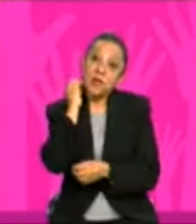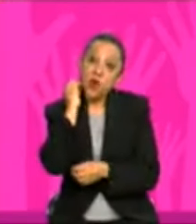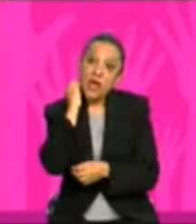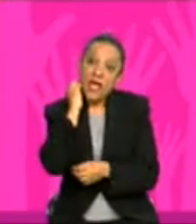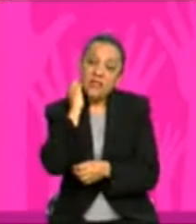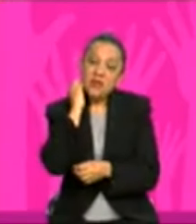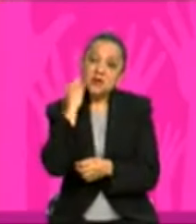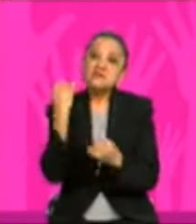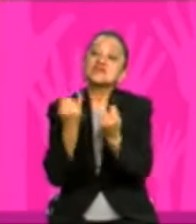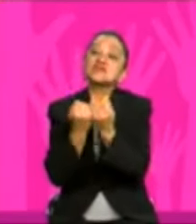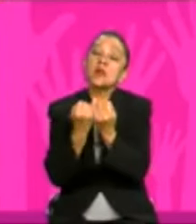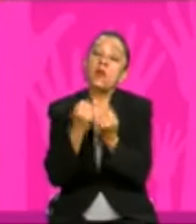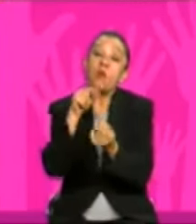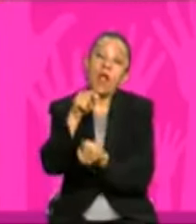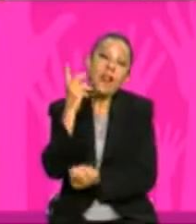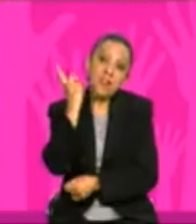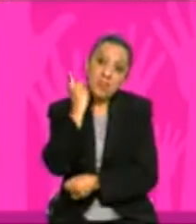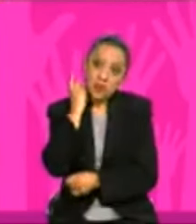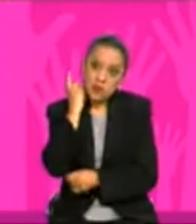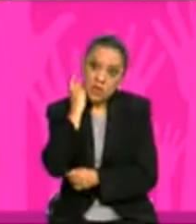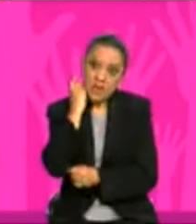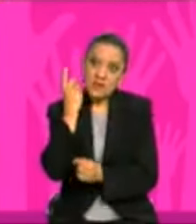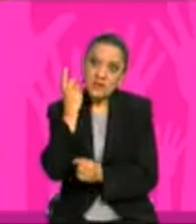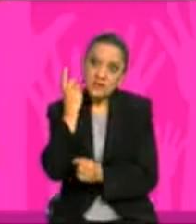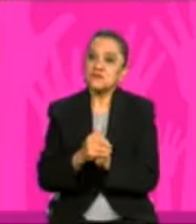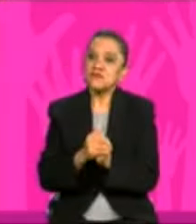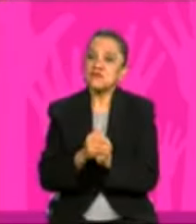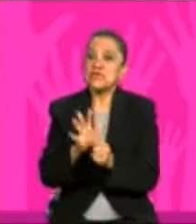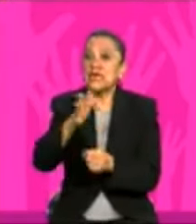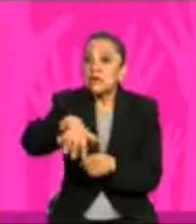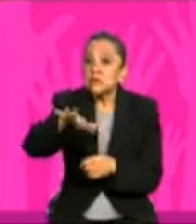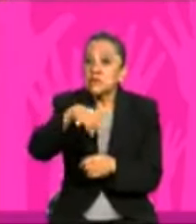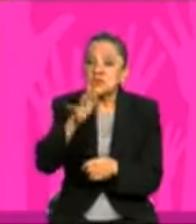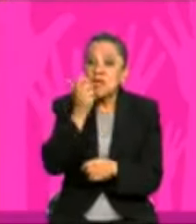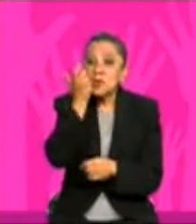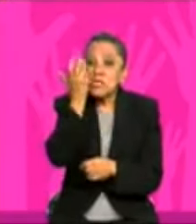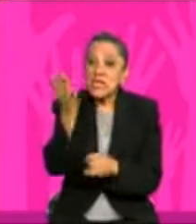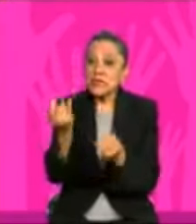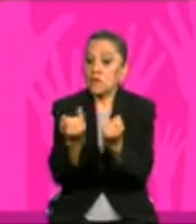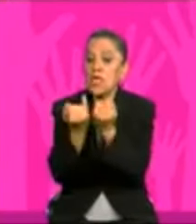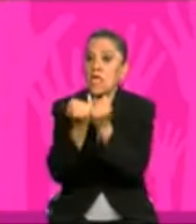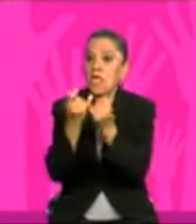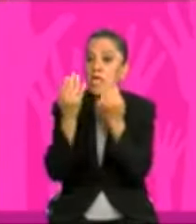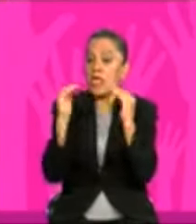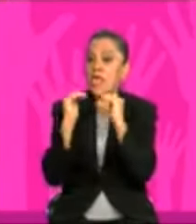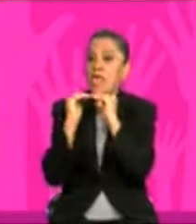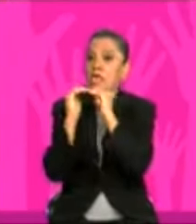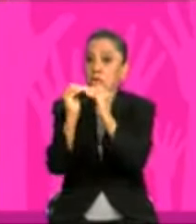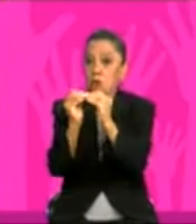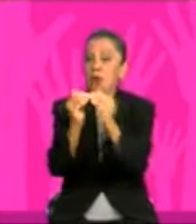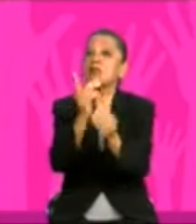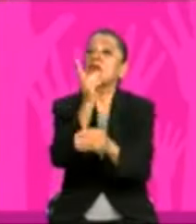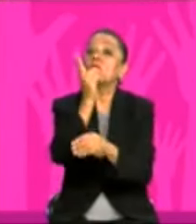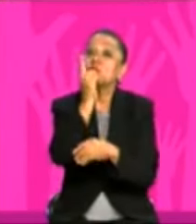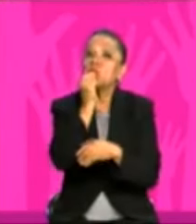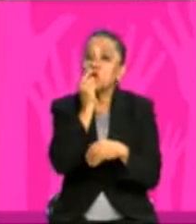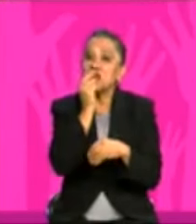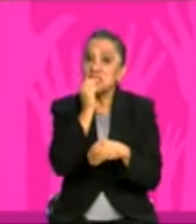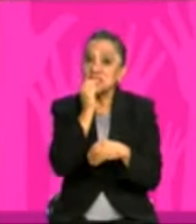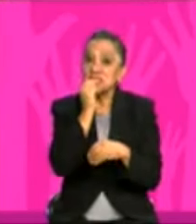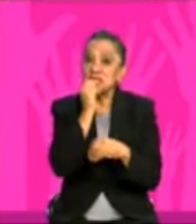del Poder Legislativo. Buscaremos que paralelamente los policías